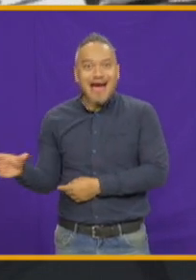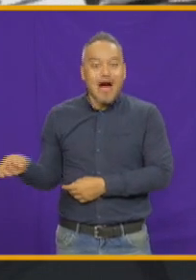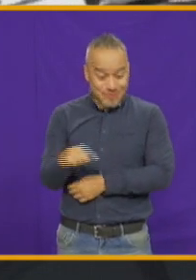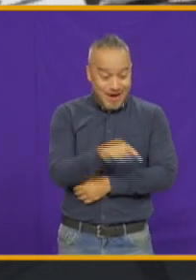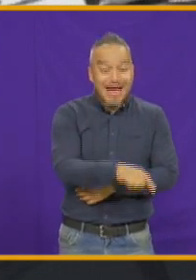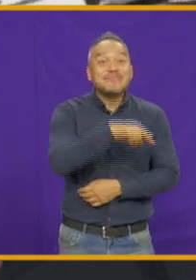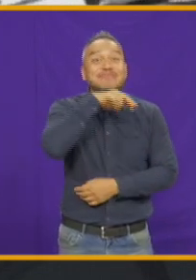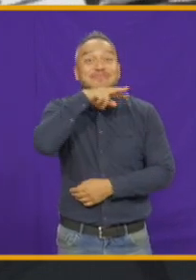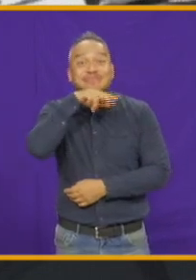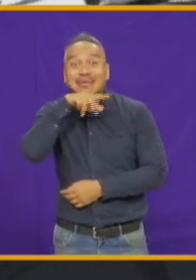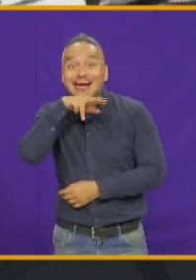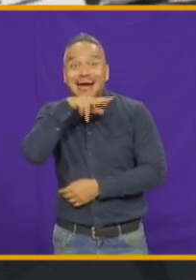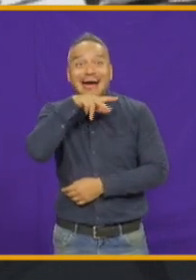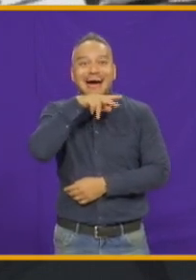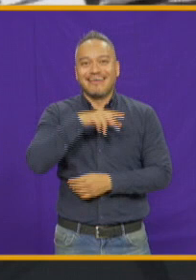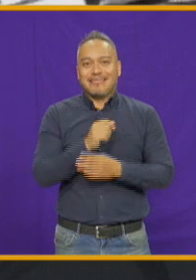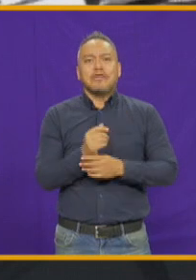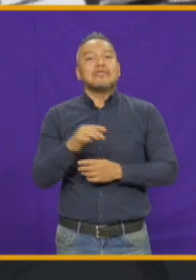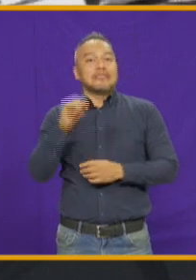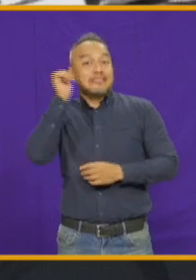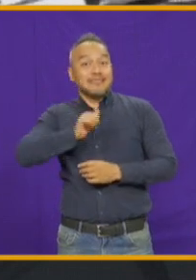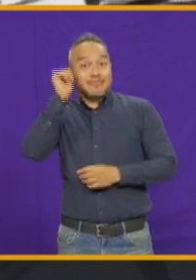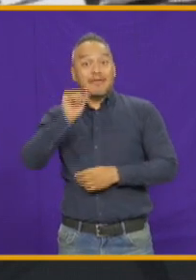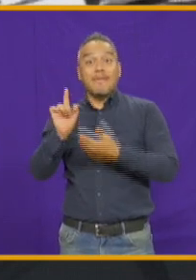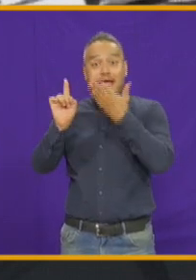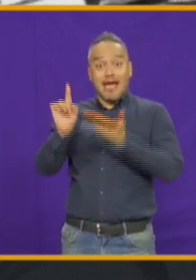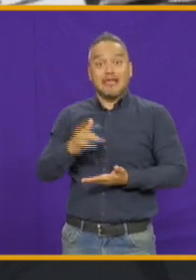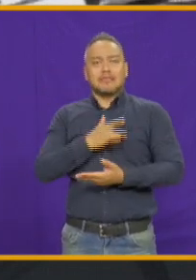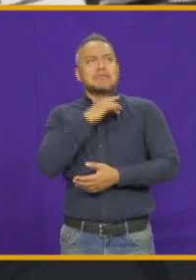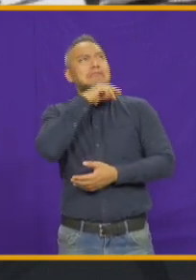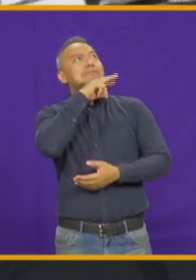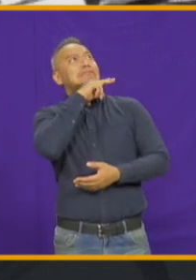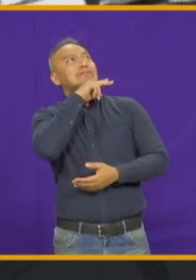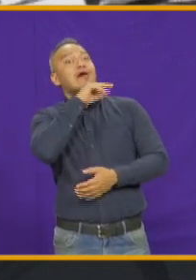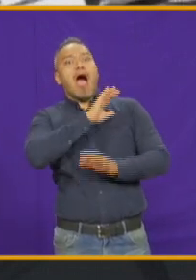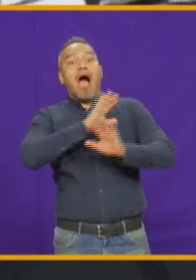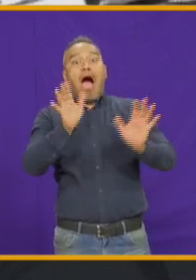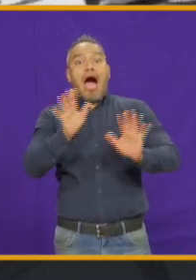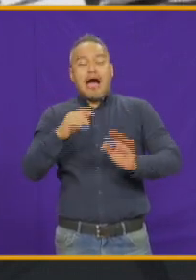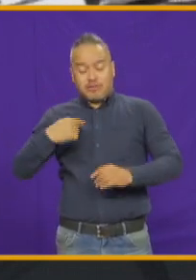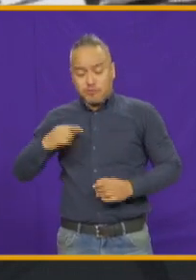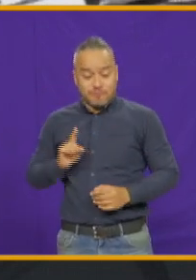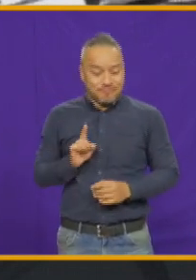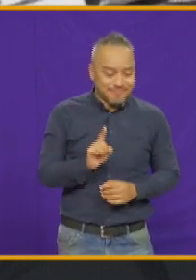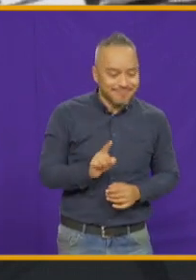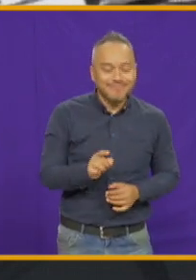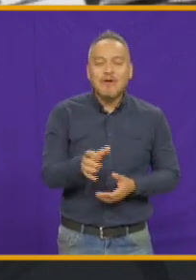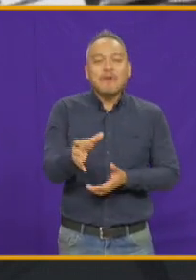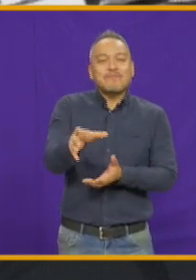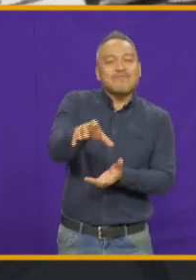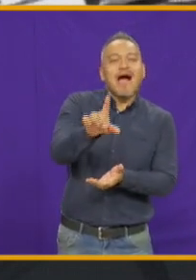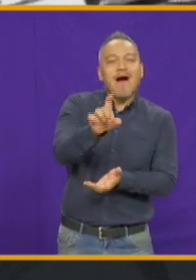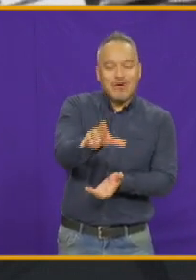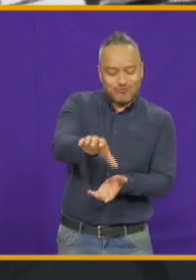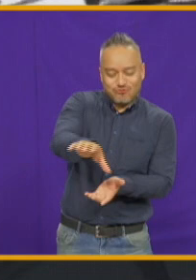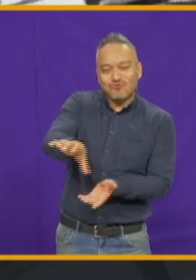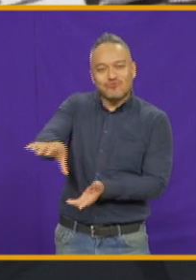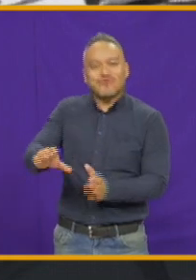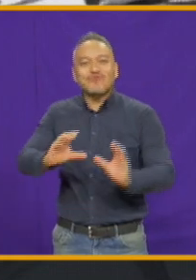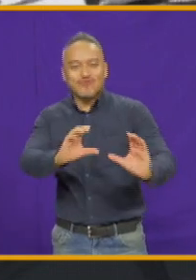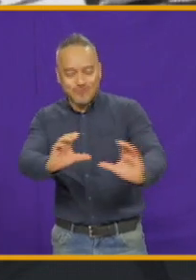y ella cada vez que sentía preocupación iba a cuidarlo iba a regarlo y desde entonces